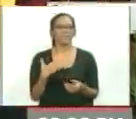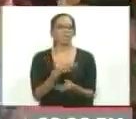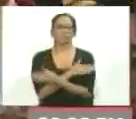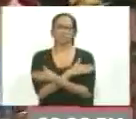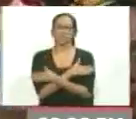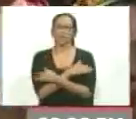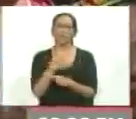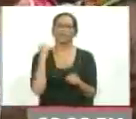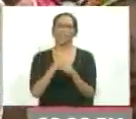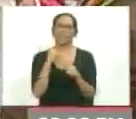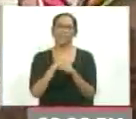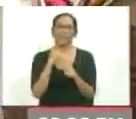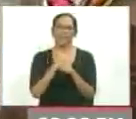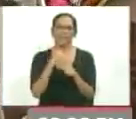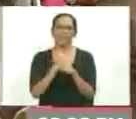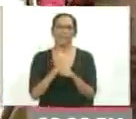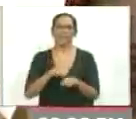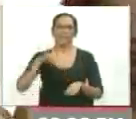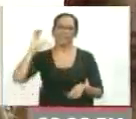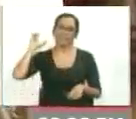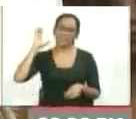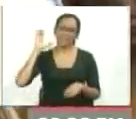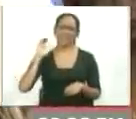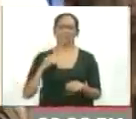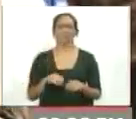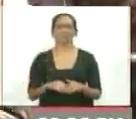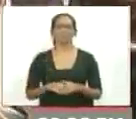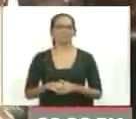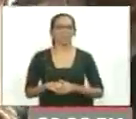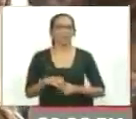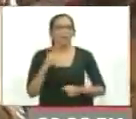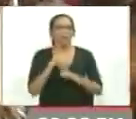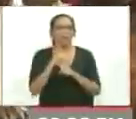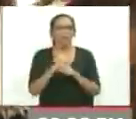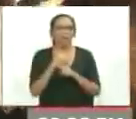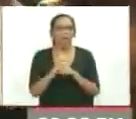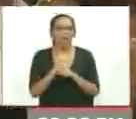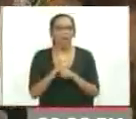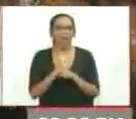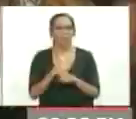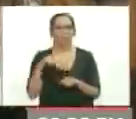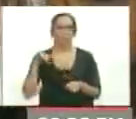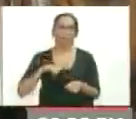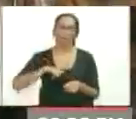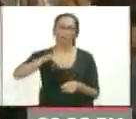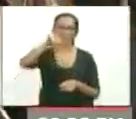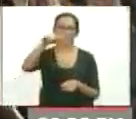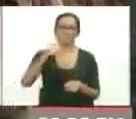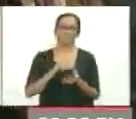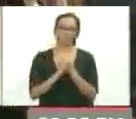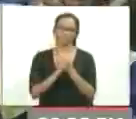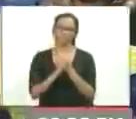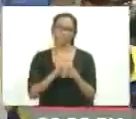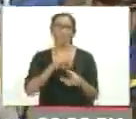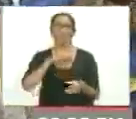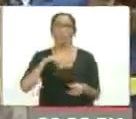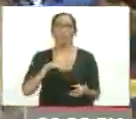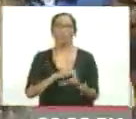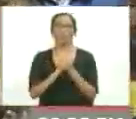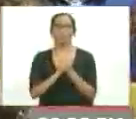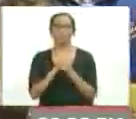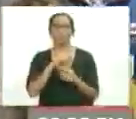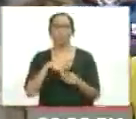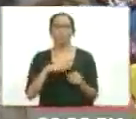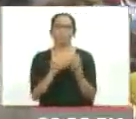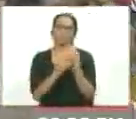los trabajadores y las trabajadoras de la patria. A los trabajadores y trabajadoras de Conviasa, mi solidaridad, nuestra solidaridad, nuestro